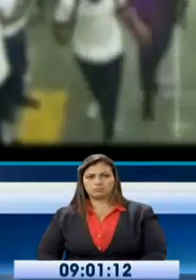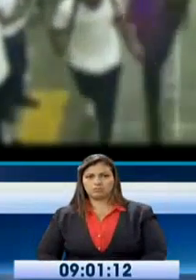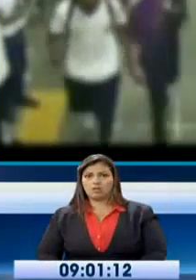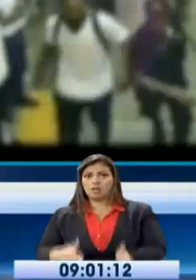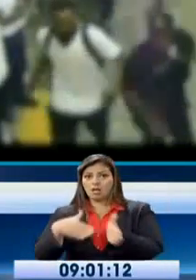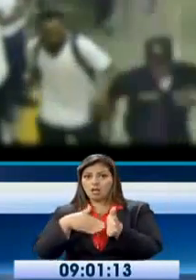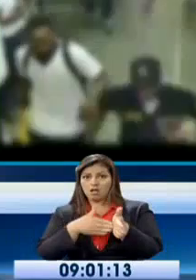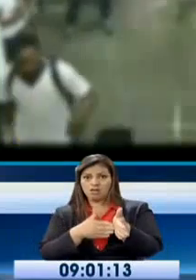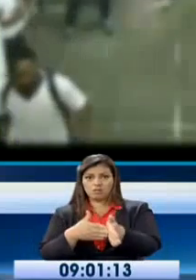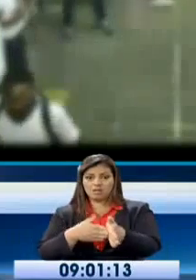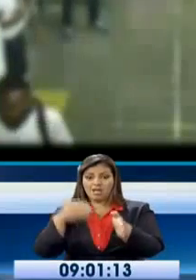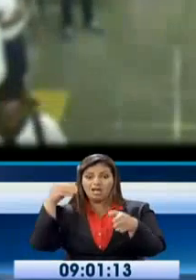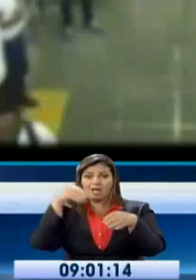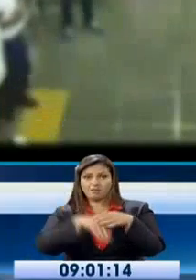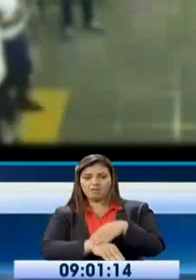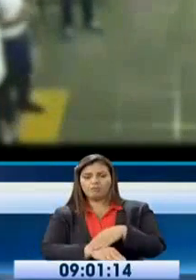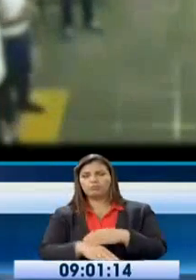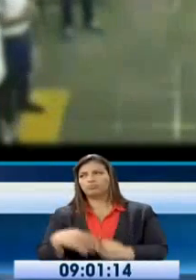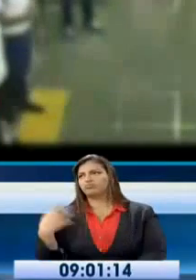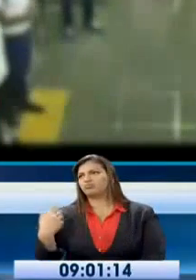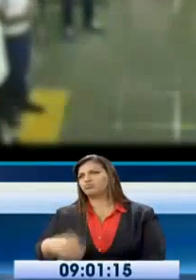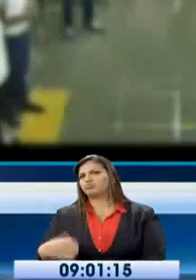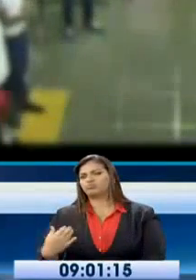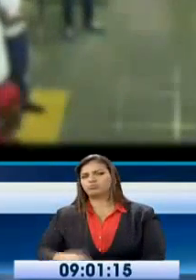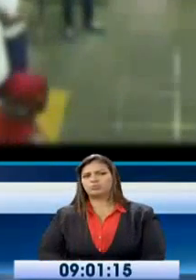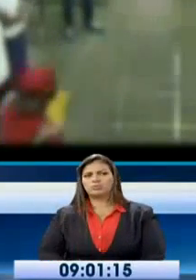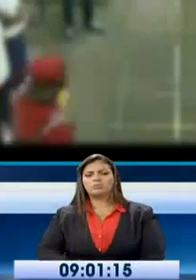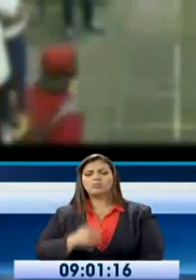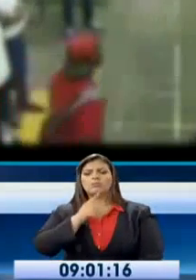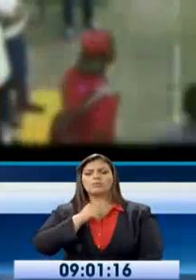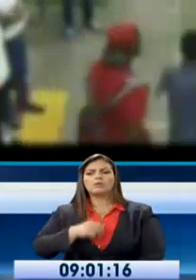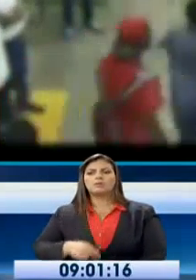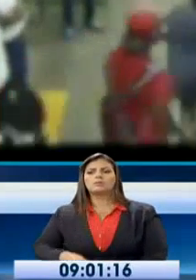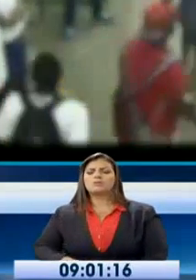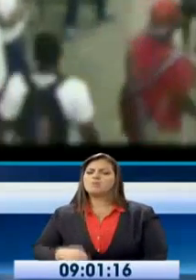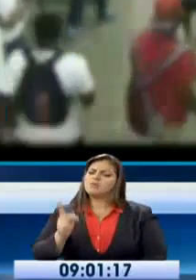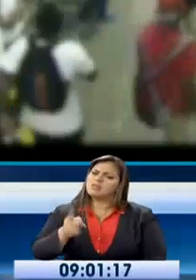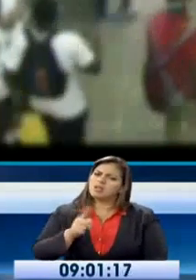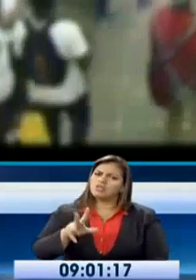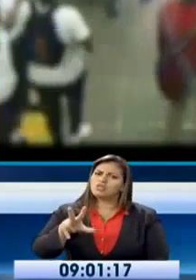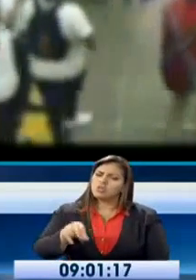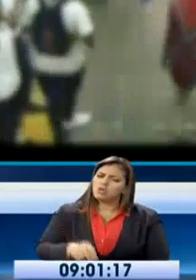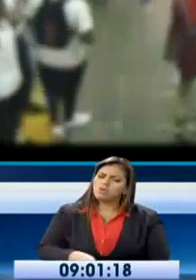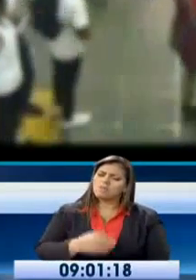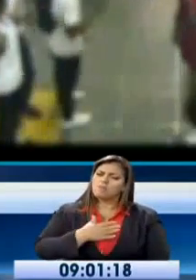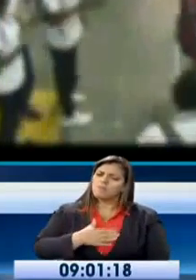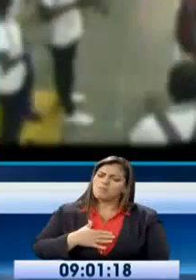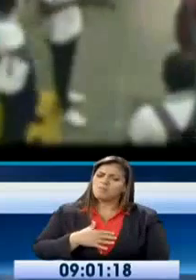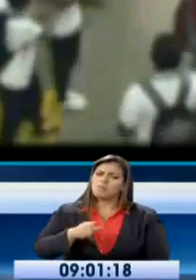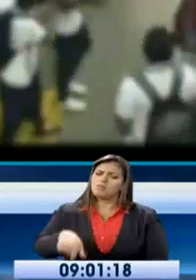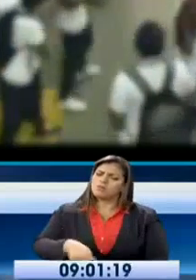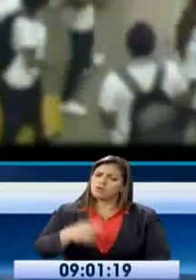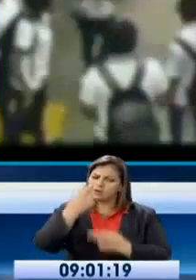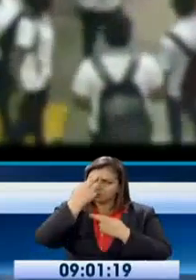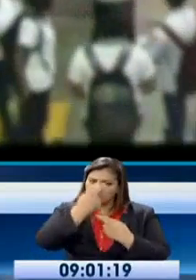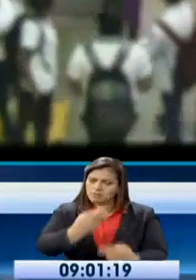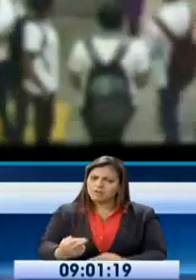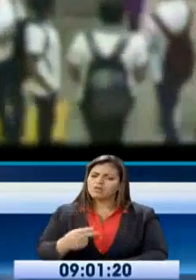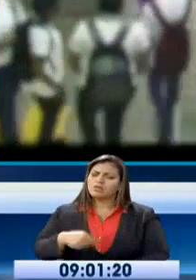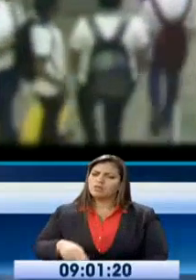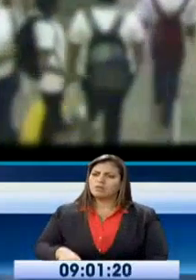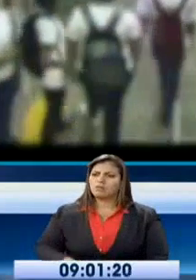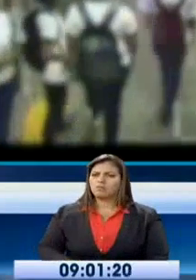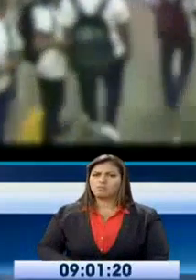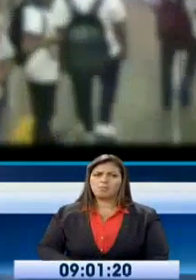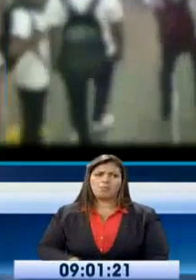escándalo. Pero no hay nada, nadie les dice nada, nadie les puede decir nada, no sé, como que les tienen miedo. Claro, es que muchas veces ellos no respetan a los guardias.